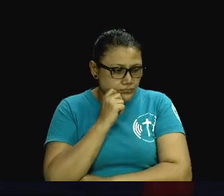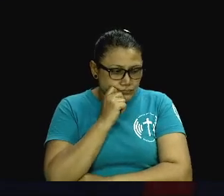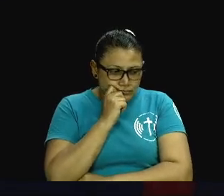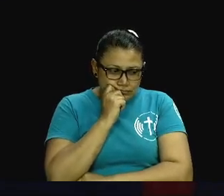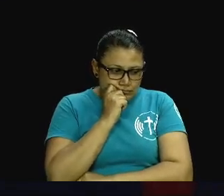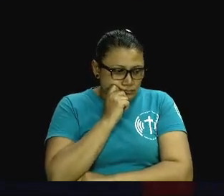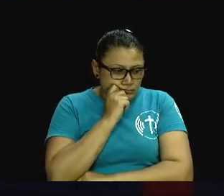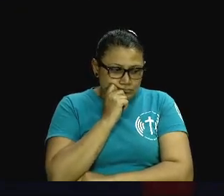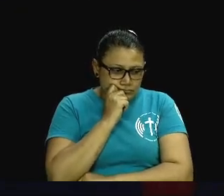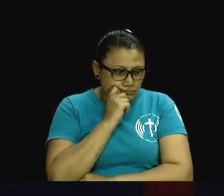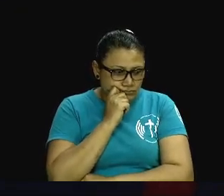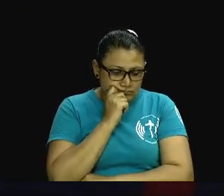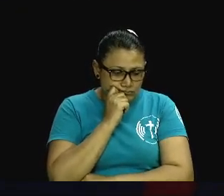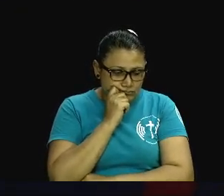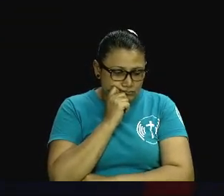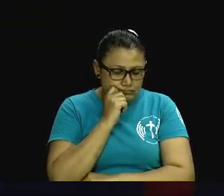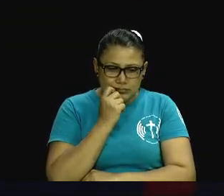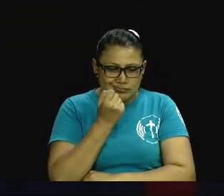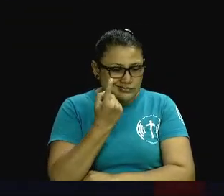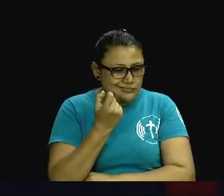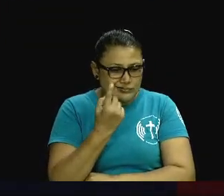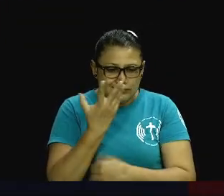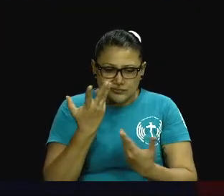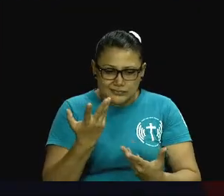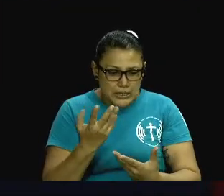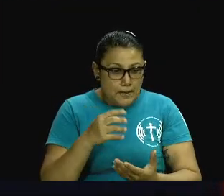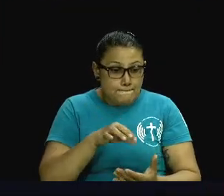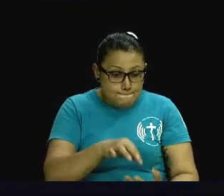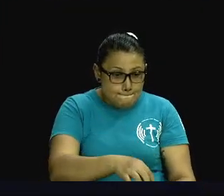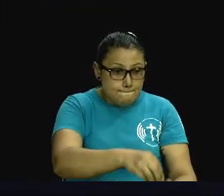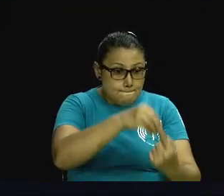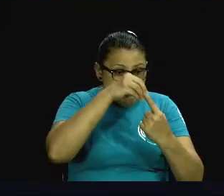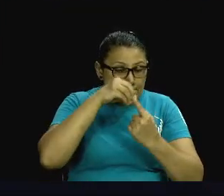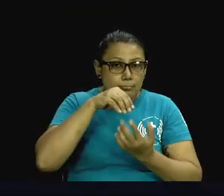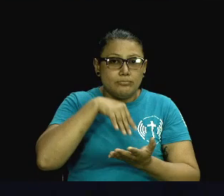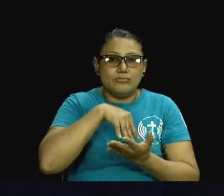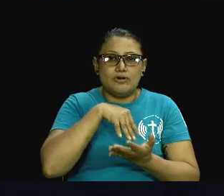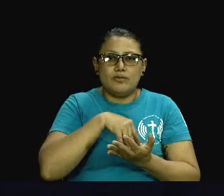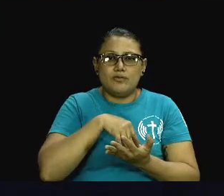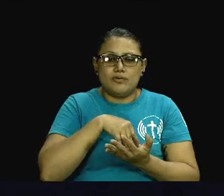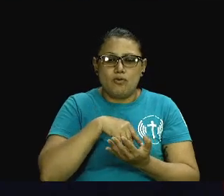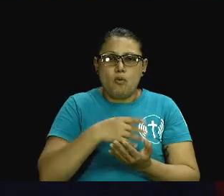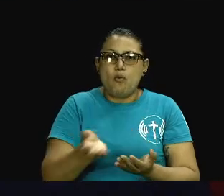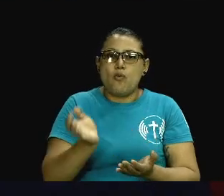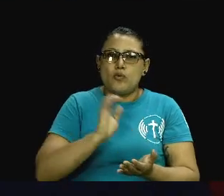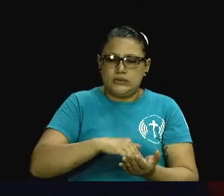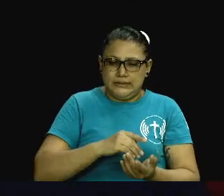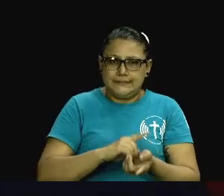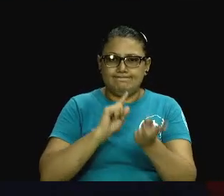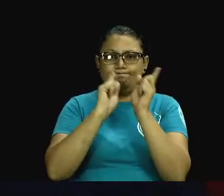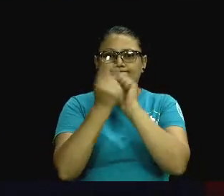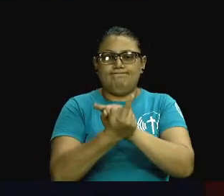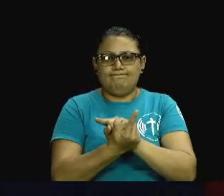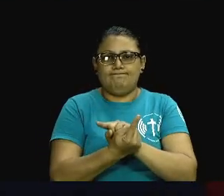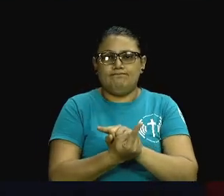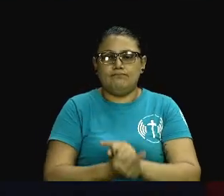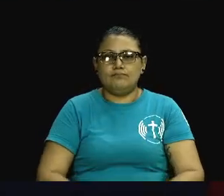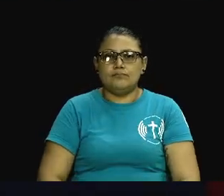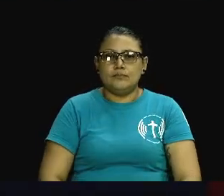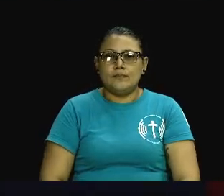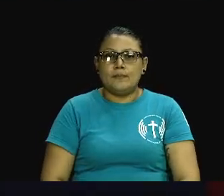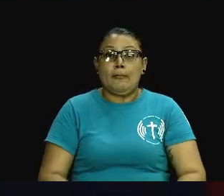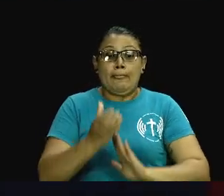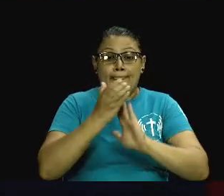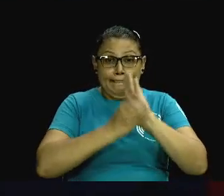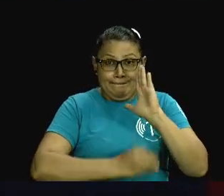dijo no puede ser que mi pueblo escogido se haya ido tras bajar y ahí es donde aparece en el